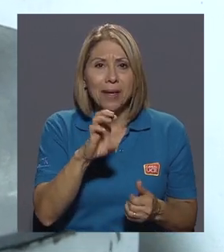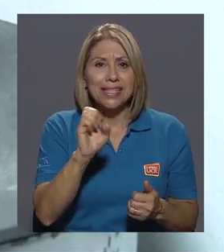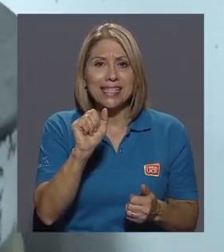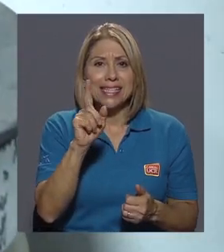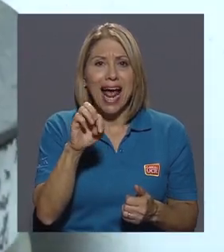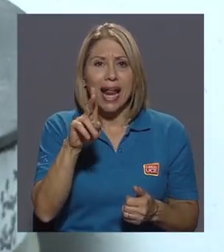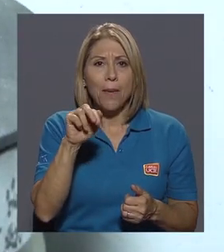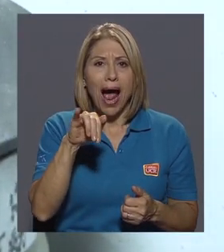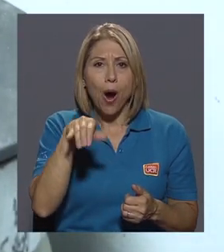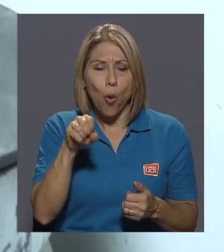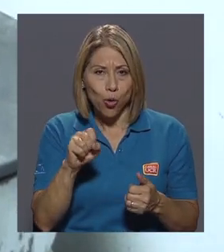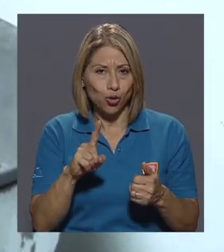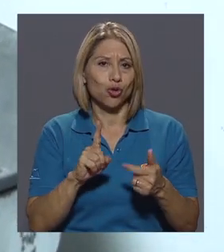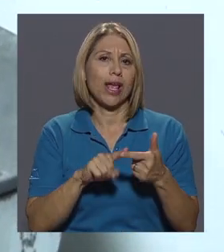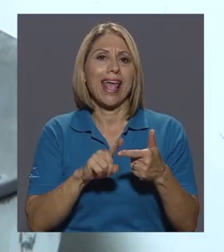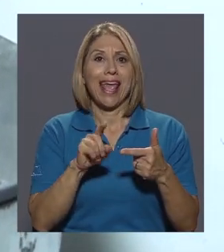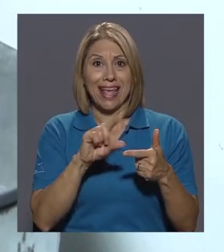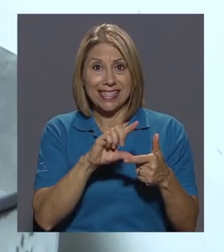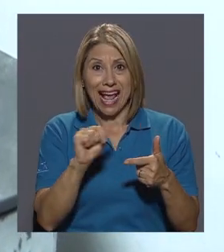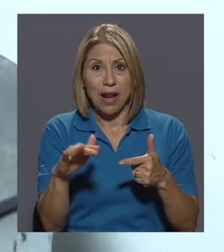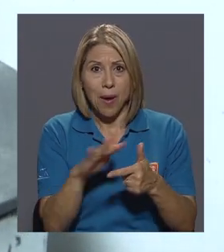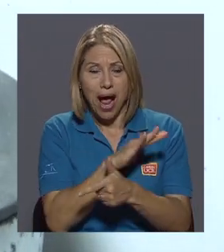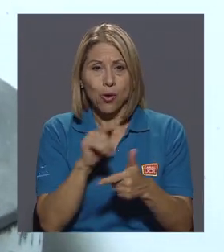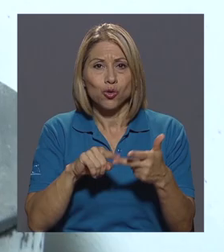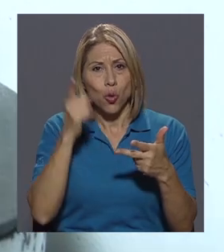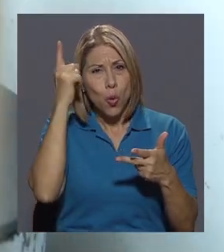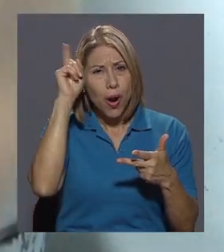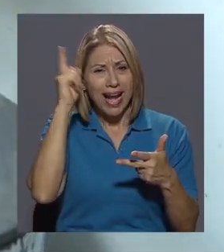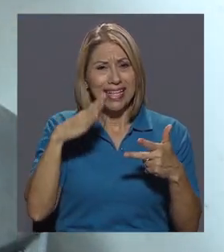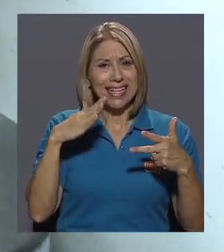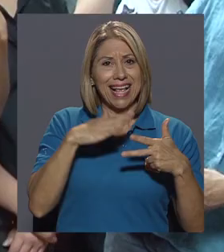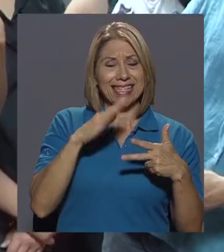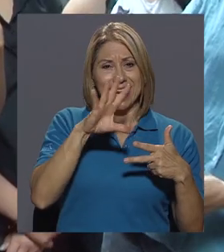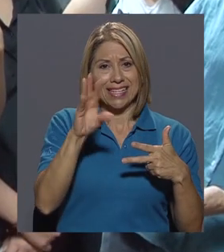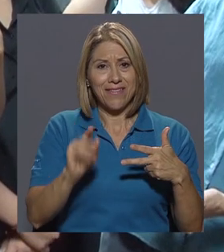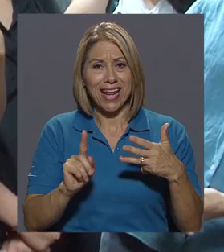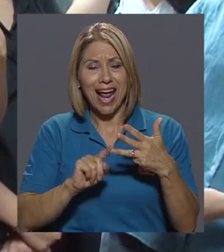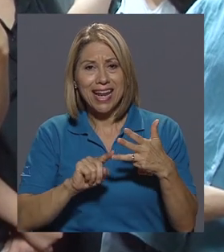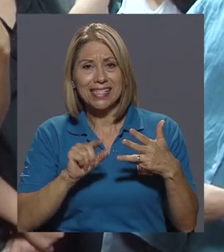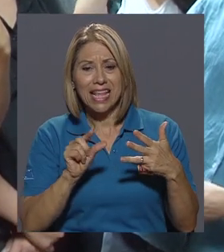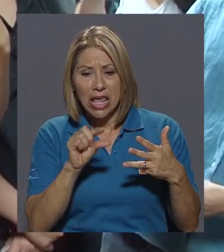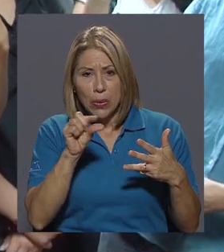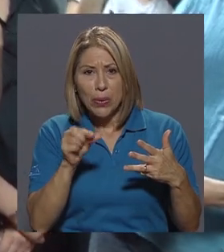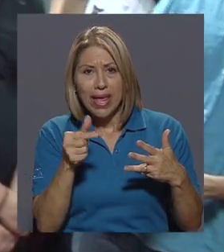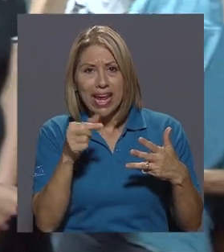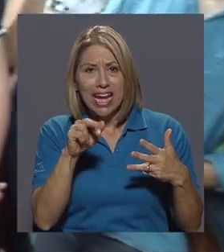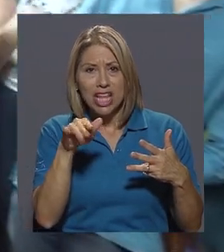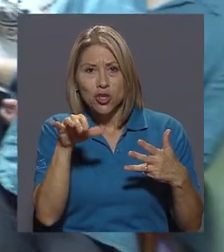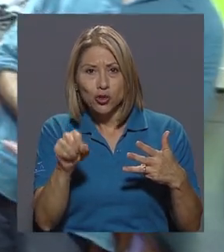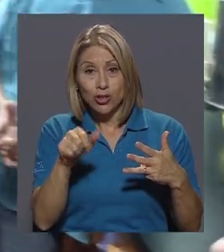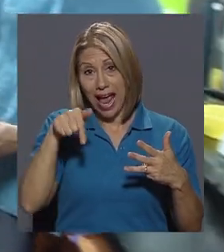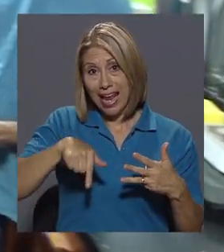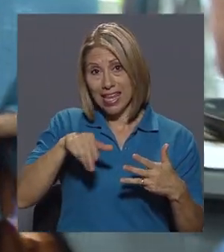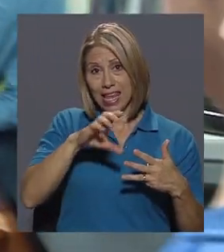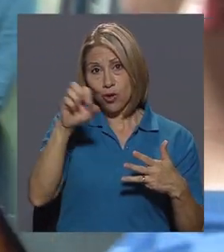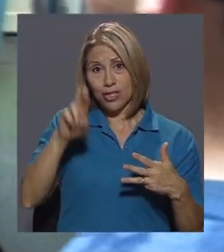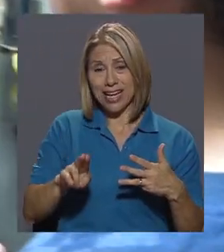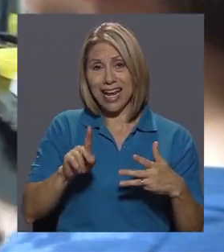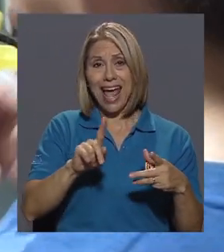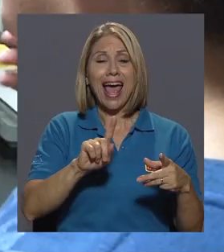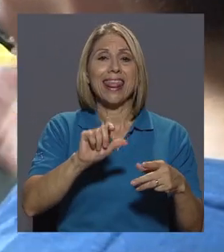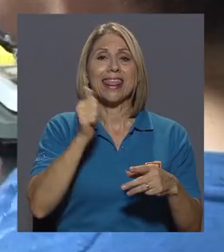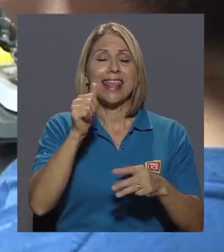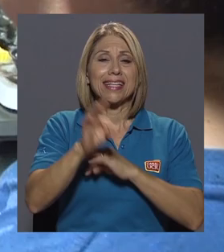escarabajo, escarabajos, cucarachas caseras y africanas y grillos. En Costa Rica hay 10 especies